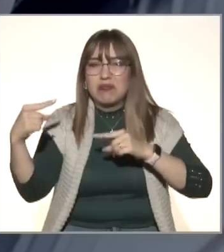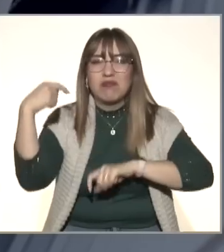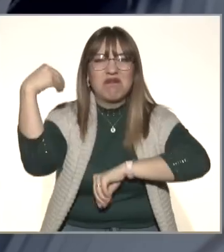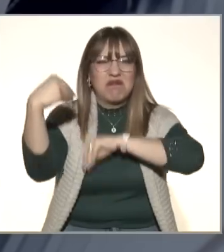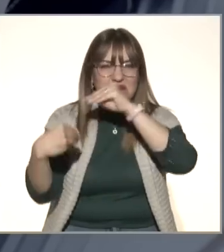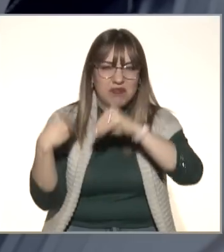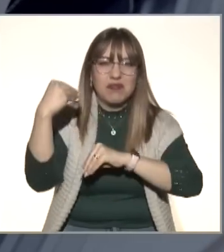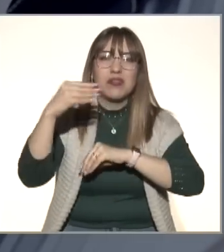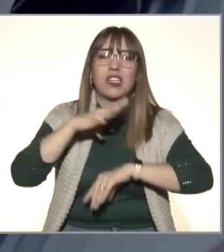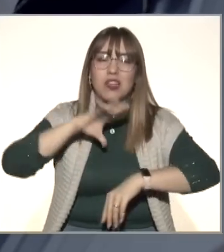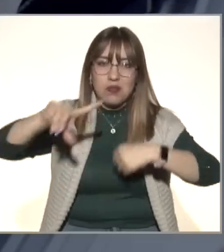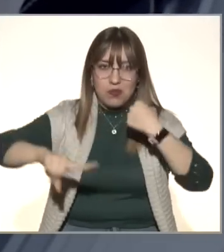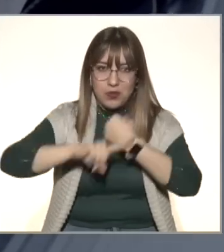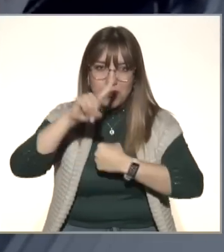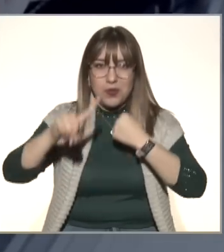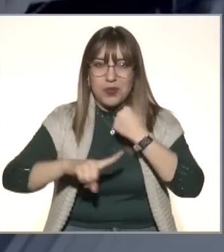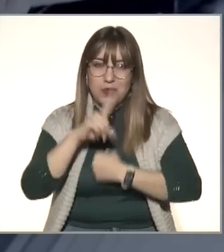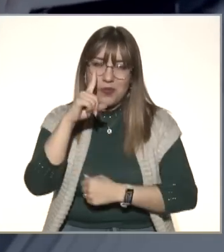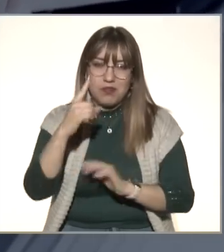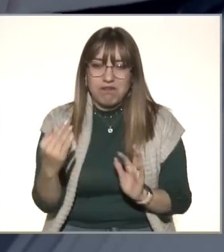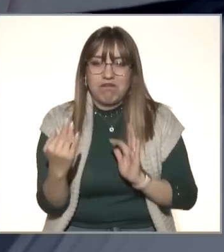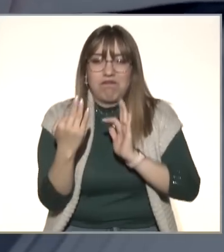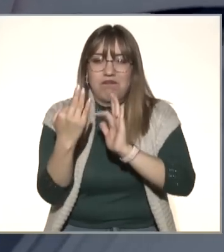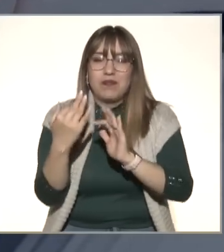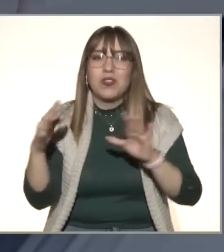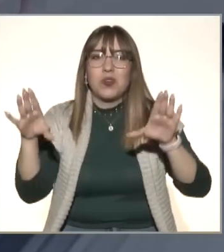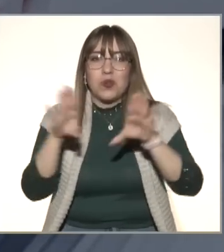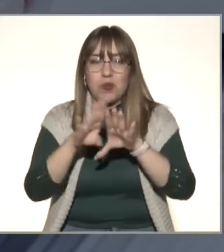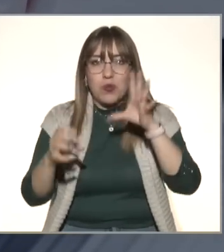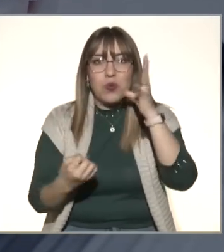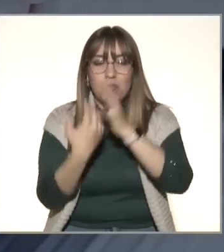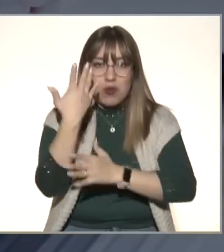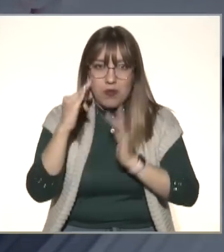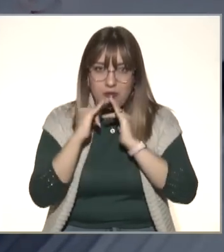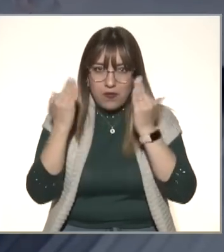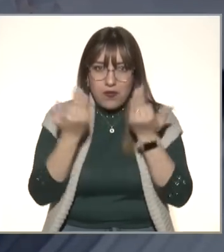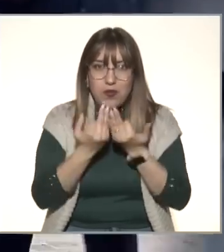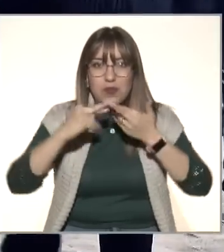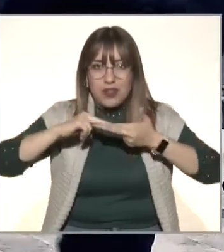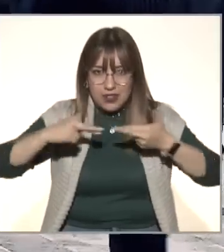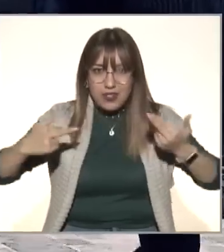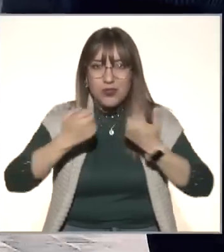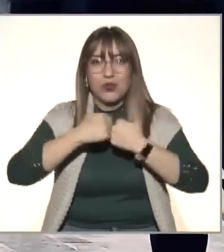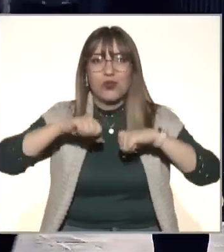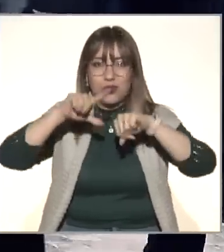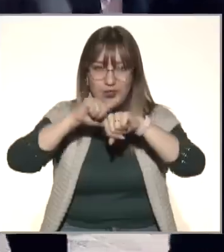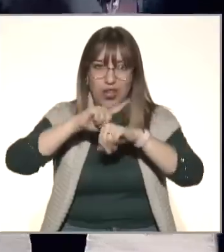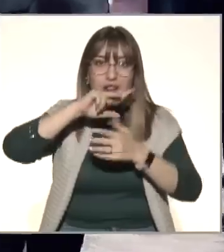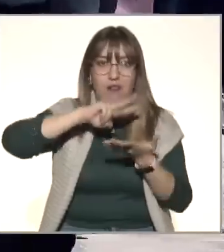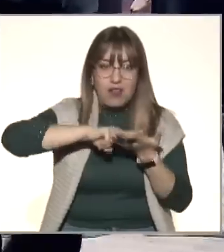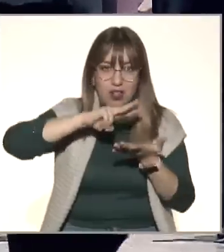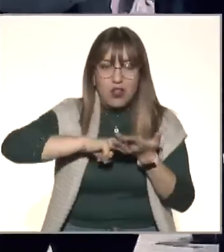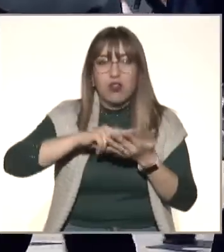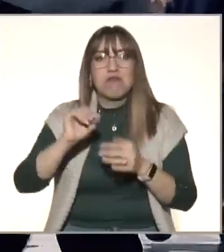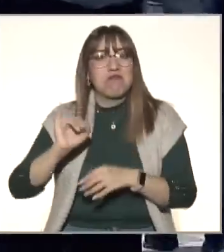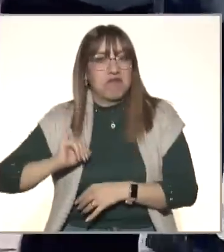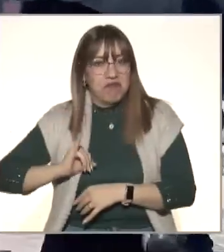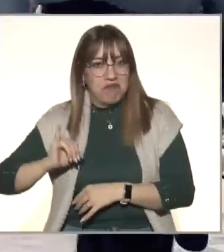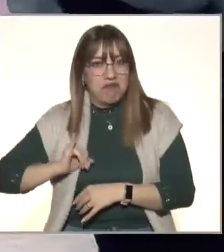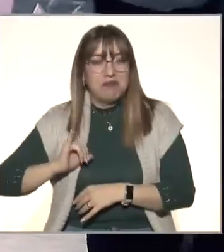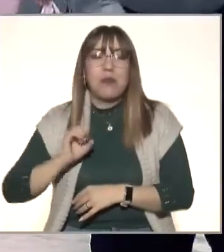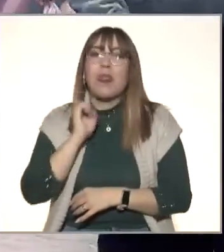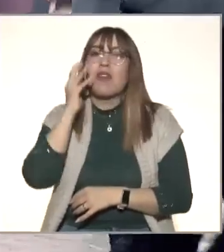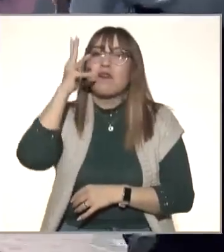crisis y dificultades ante el reto de adaptarse a formas diferentes de relaciones sociales, de valores, de intereses y